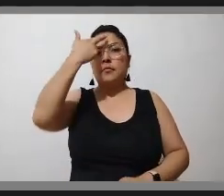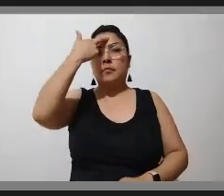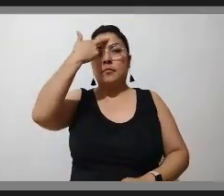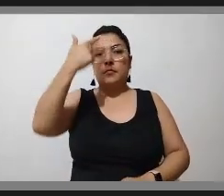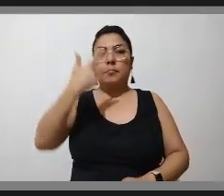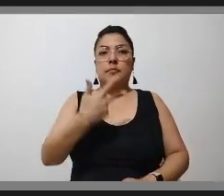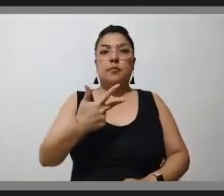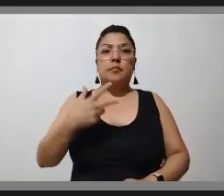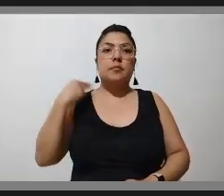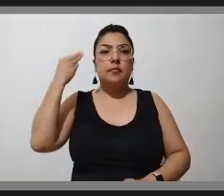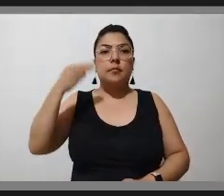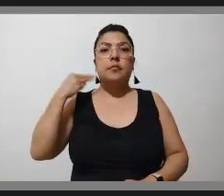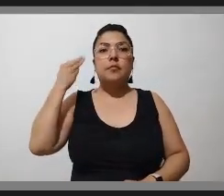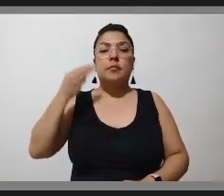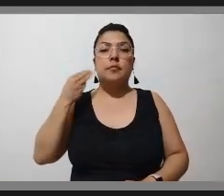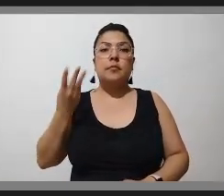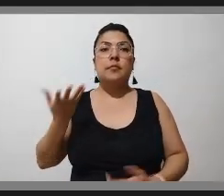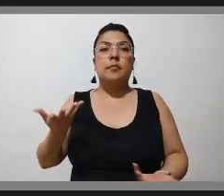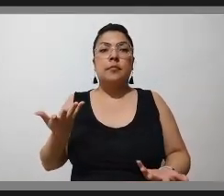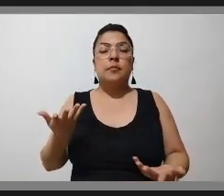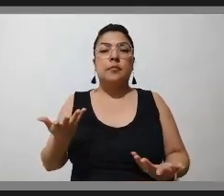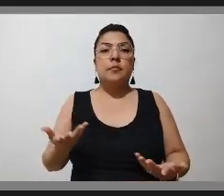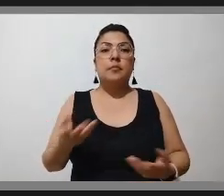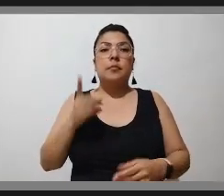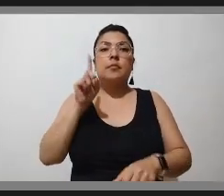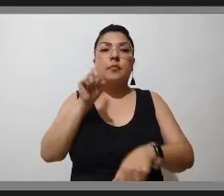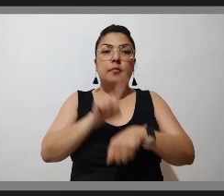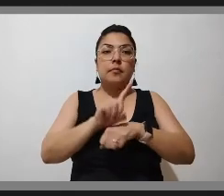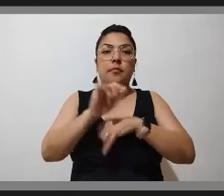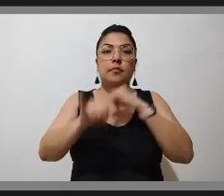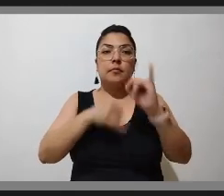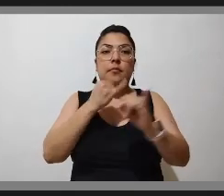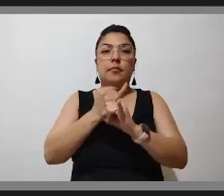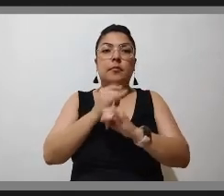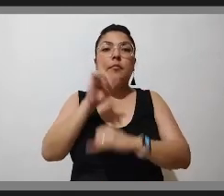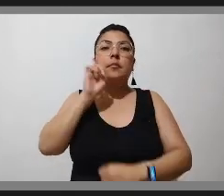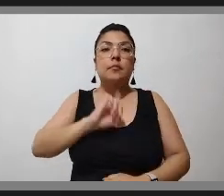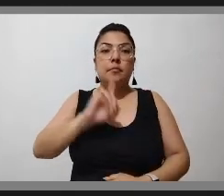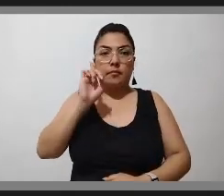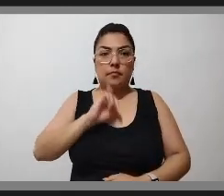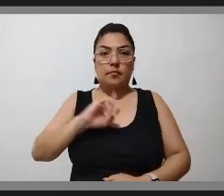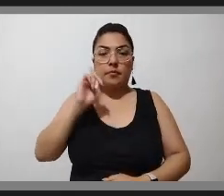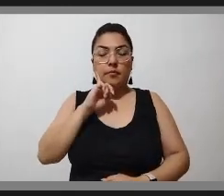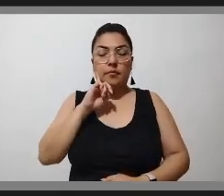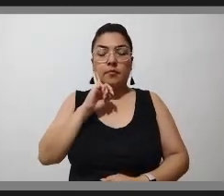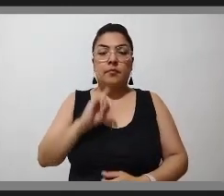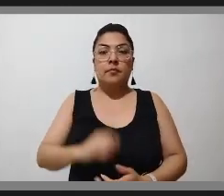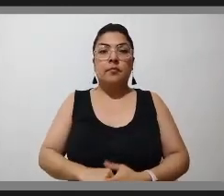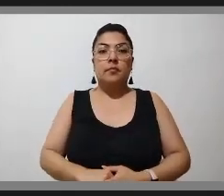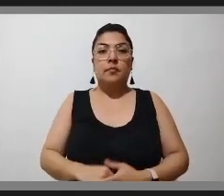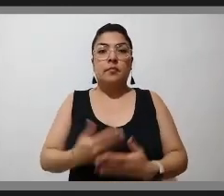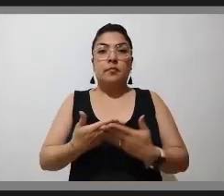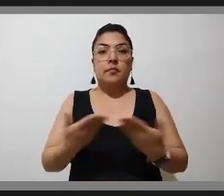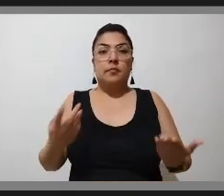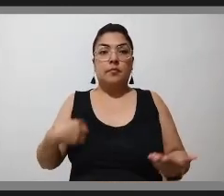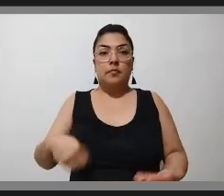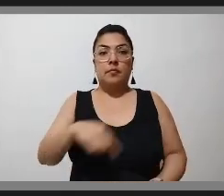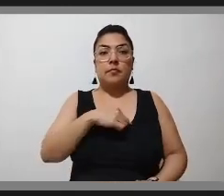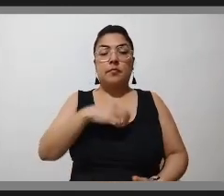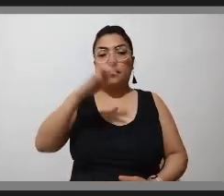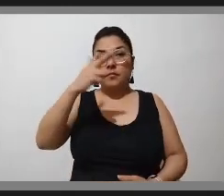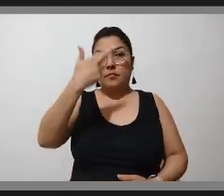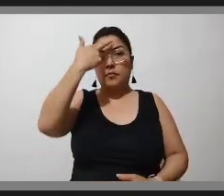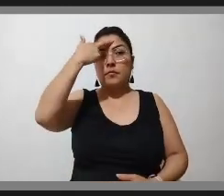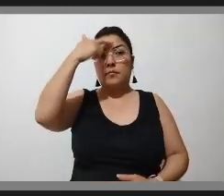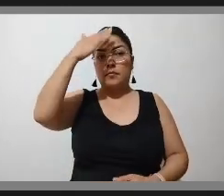8 de marzo. El 8 de marzo es el Día Internacional de la Mujer. Entonces, lo que nosotros